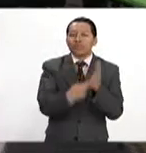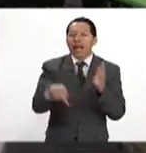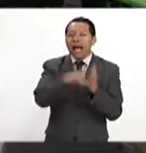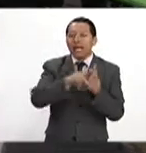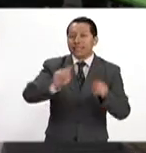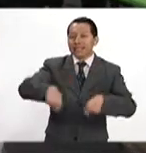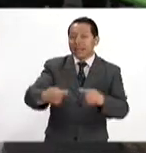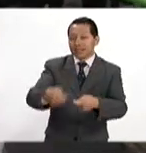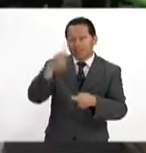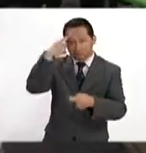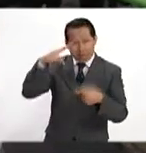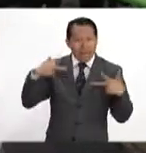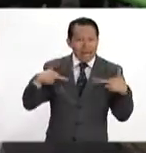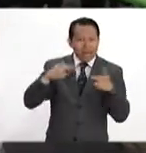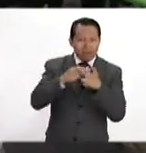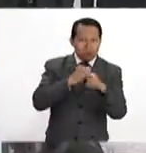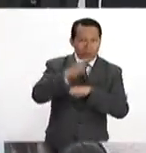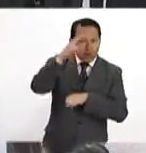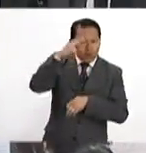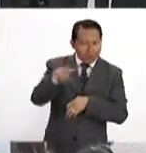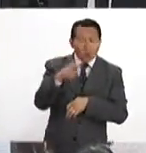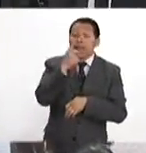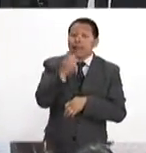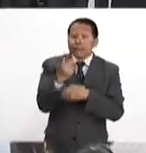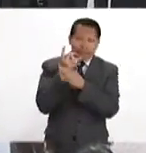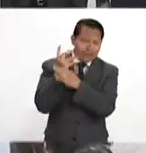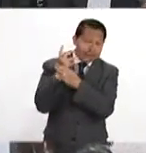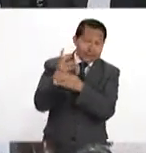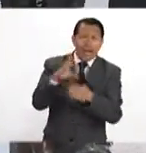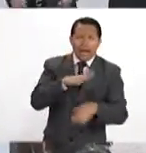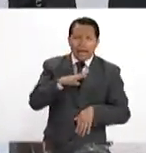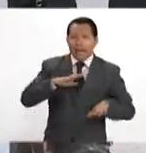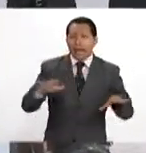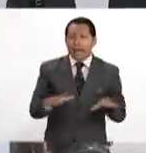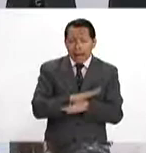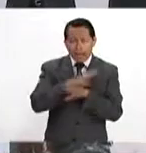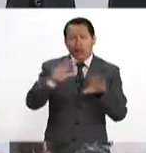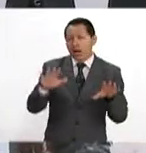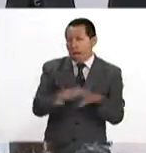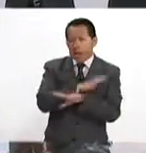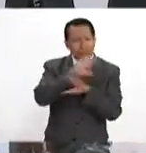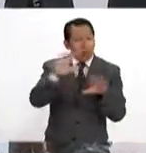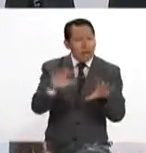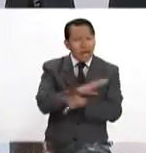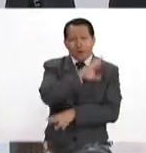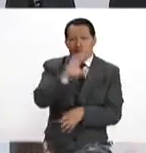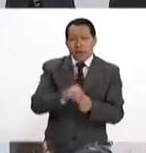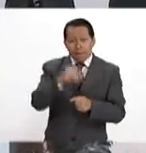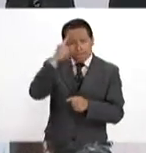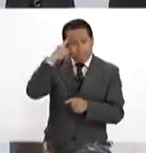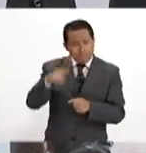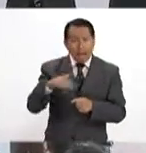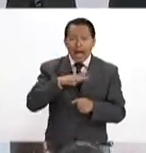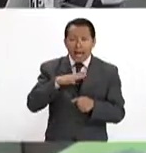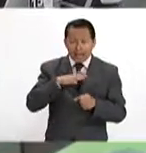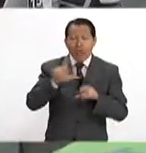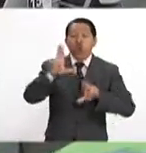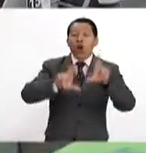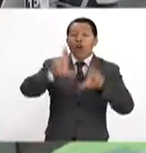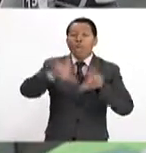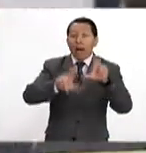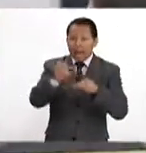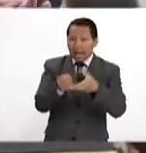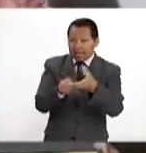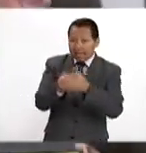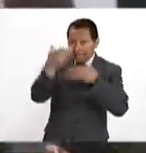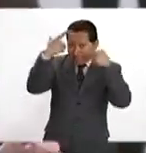para docentes mexiquenses. Puntualizó que se está dando un cambio de 180 grados para que todos los docentes egresados de las normales tengan una